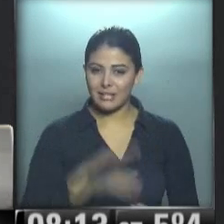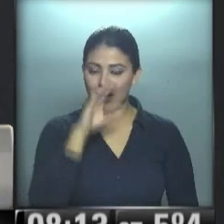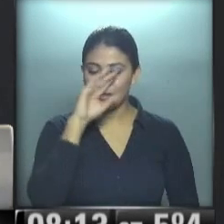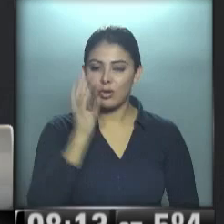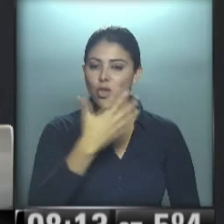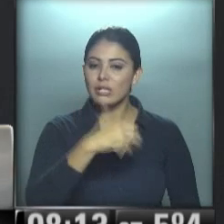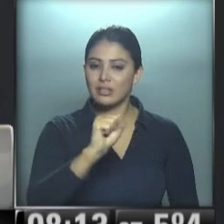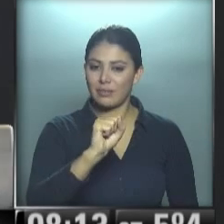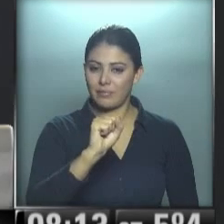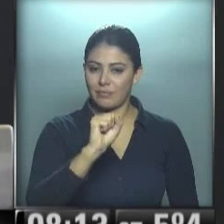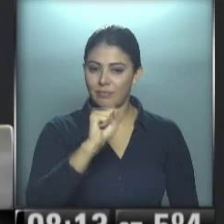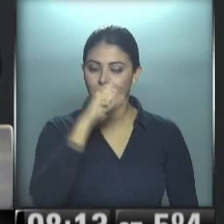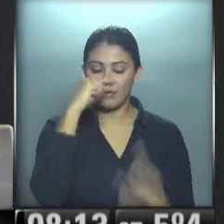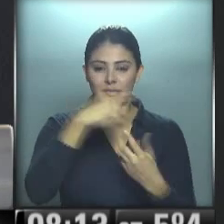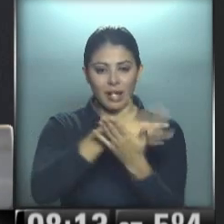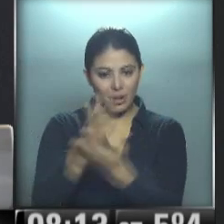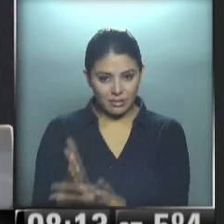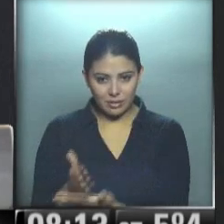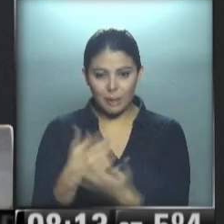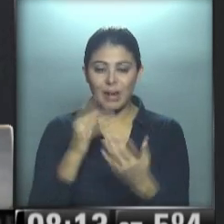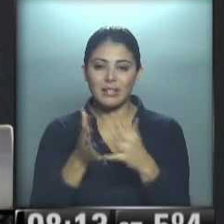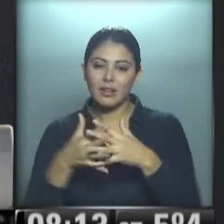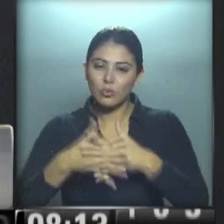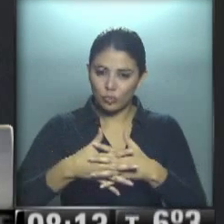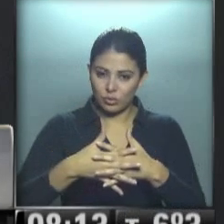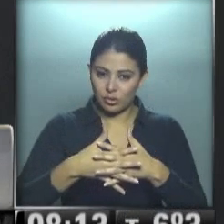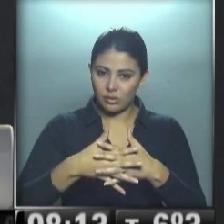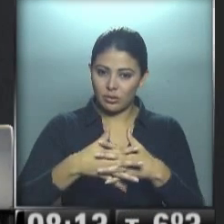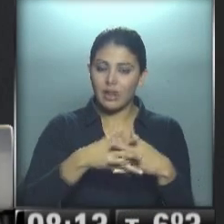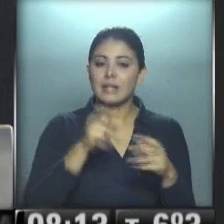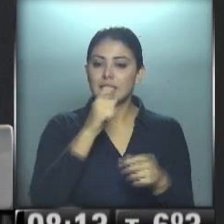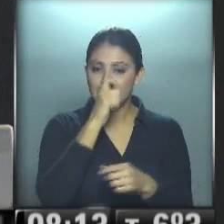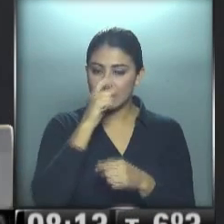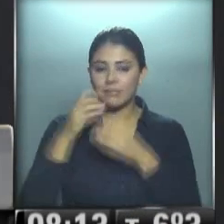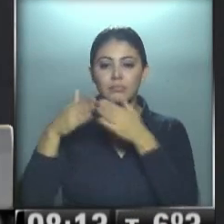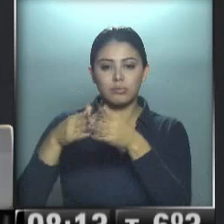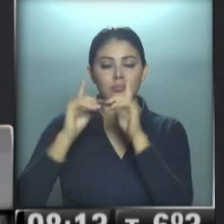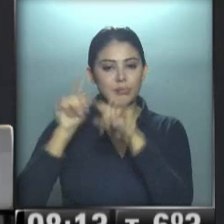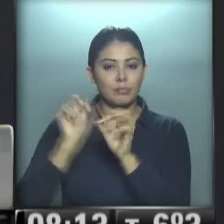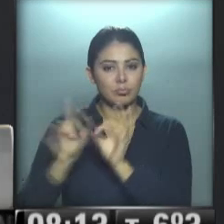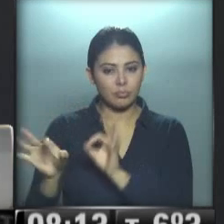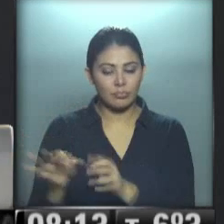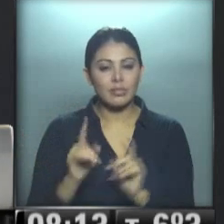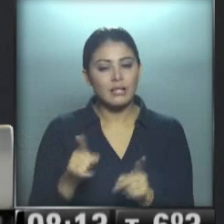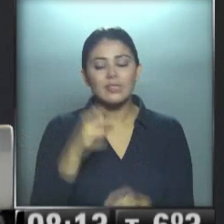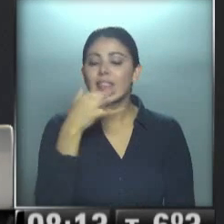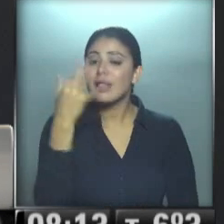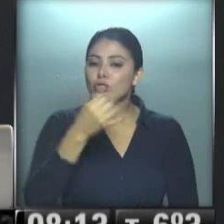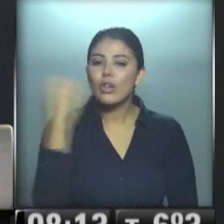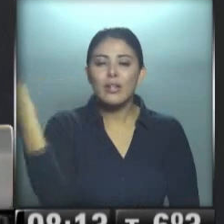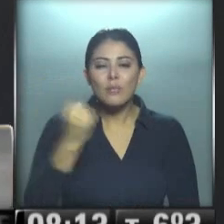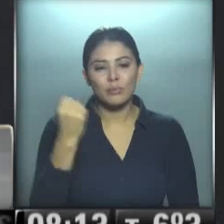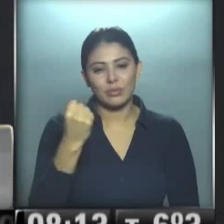transporte multimodal principalmente la articulación entre el transporte fluvial y marítimo y es una decisión estratégica